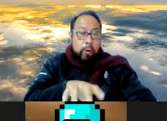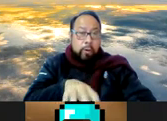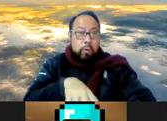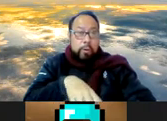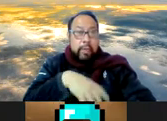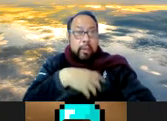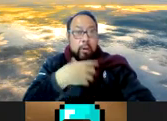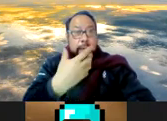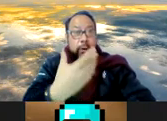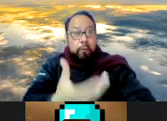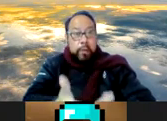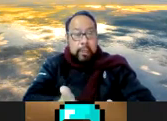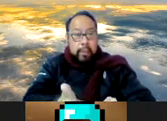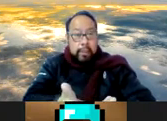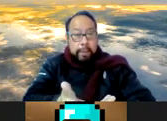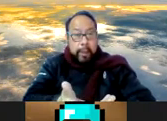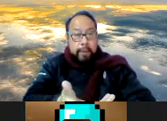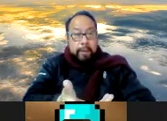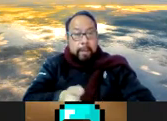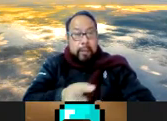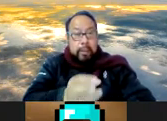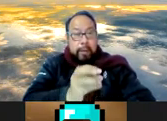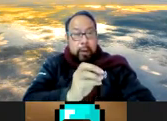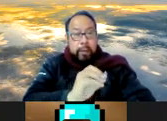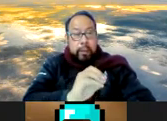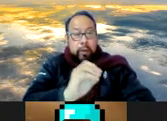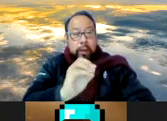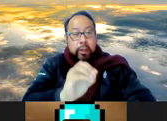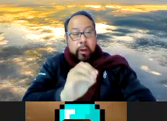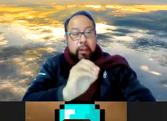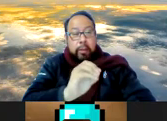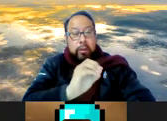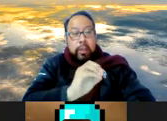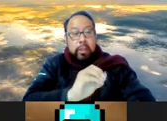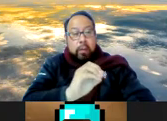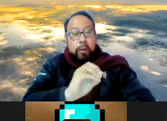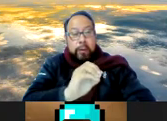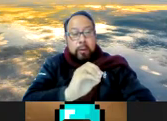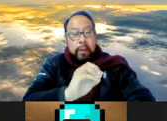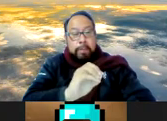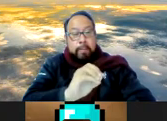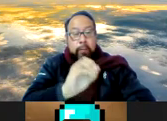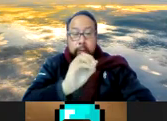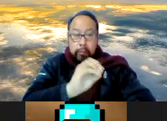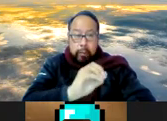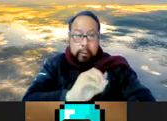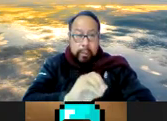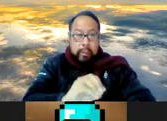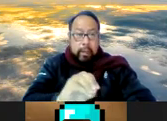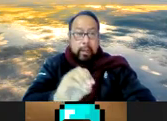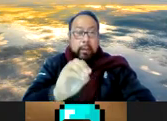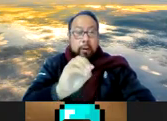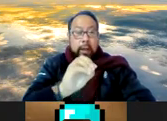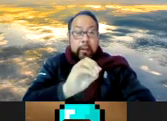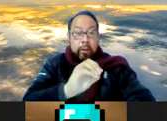le voy subiendo la profundidad del tema y se me va a convertir en un género académico técnico profesional. Y